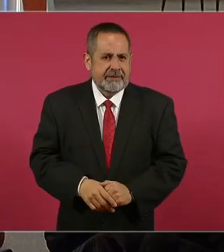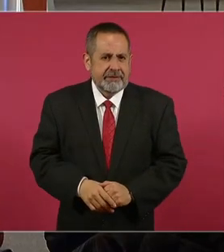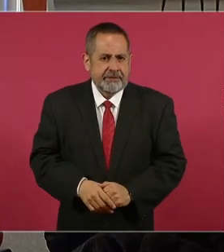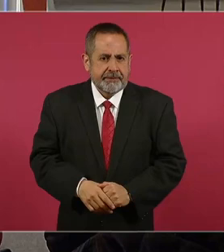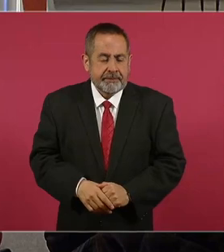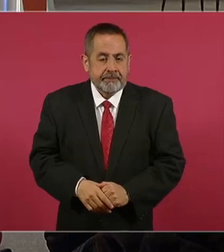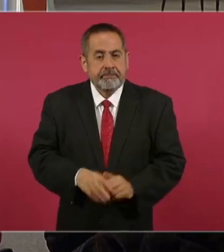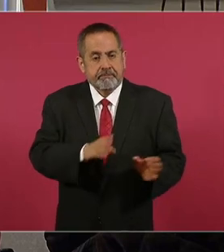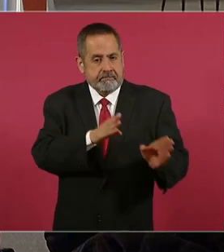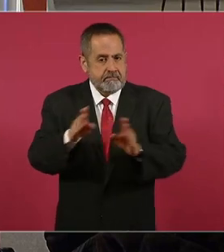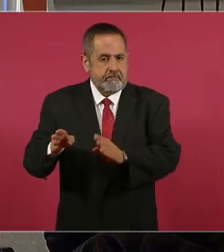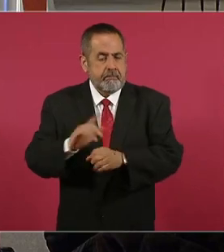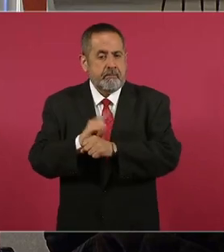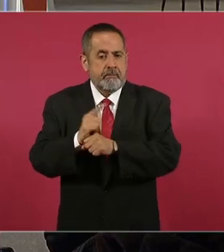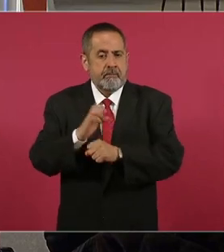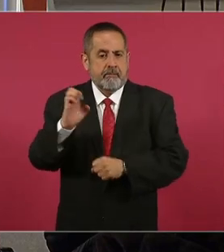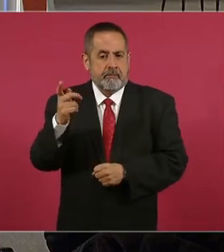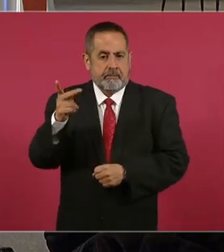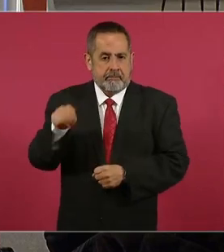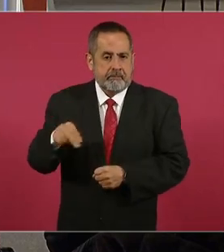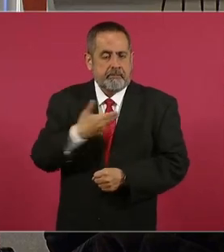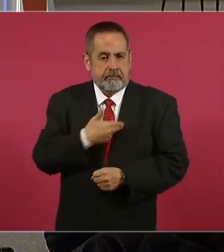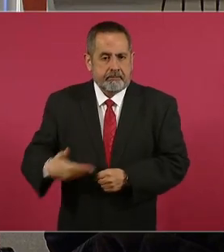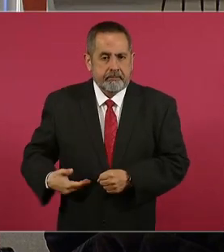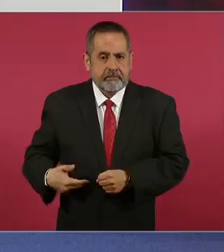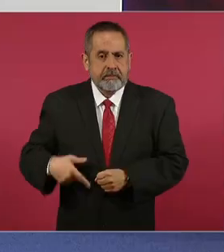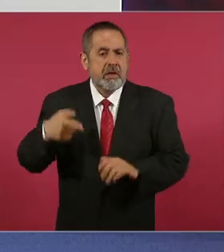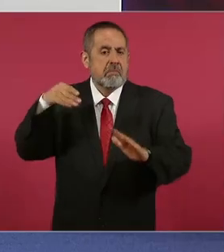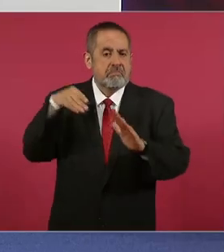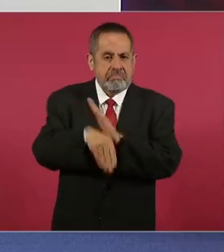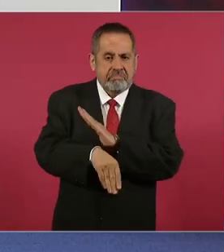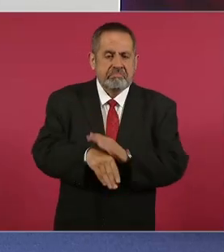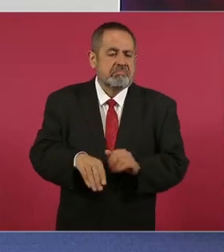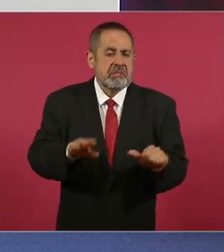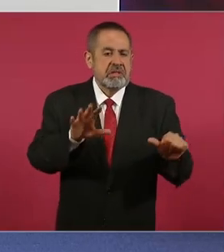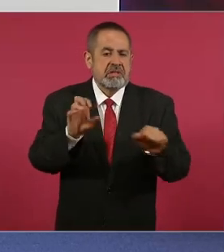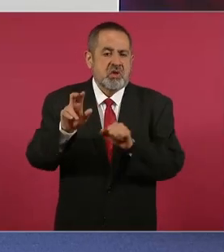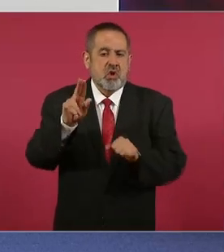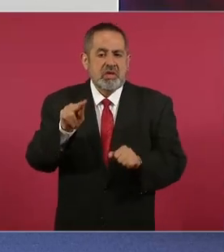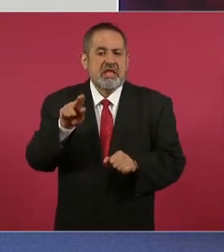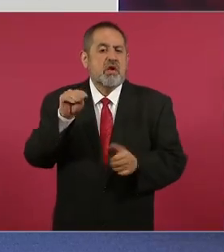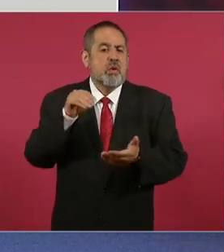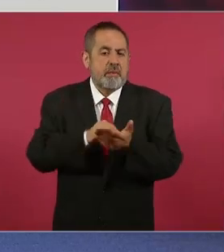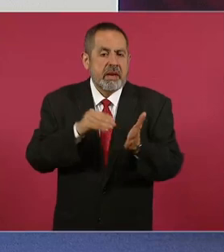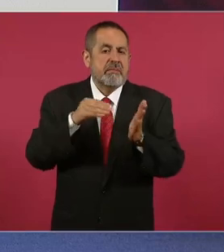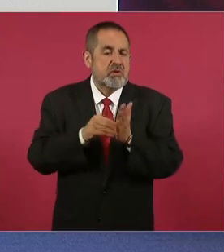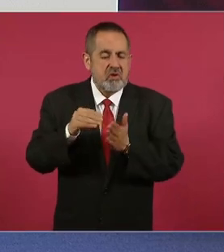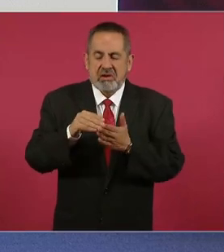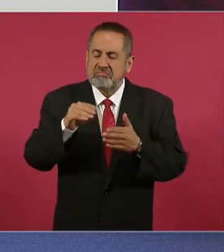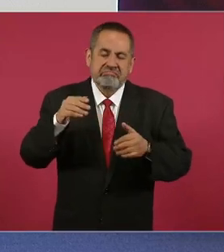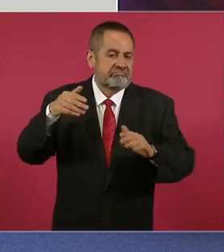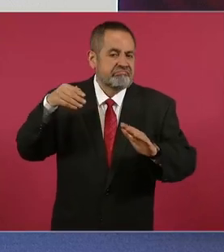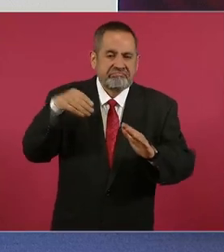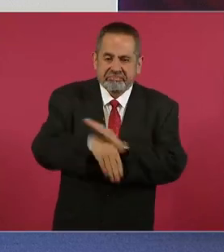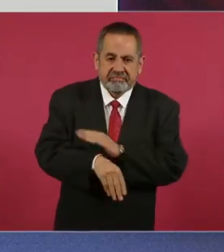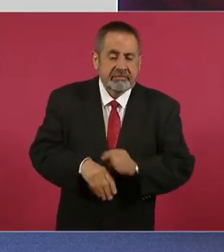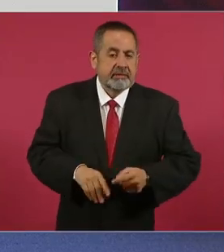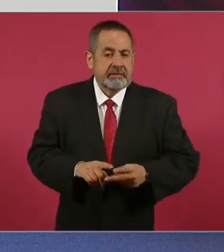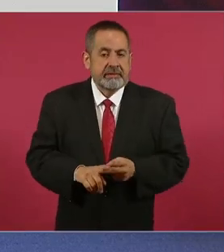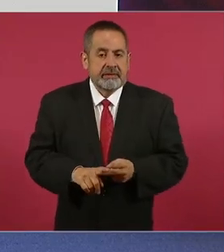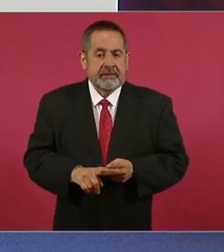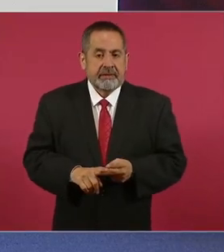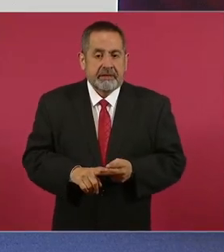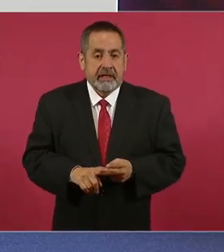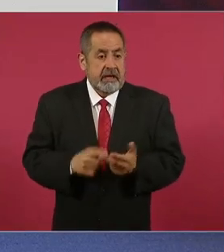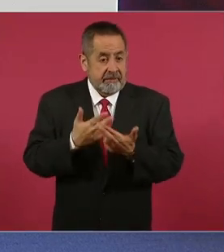Licenciado Peña, se le cayó a la producción 689 mil barriles. Se les